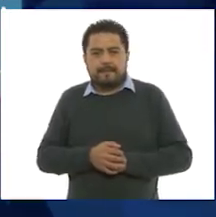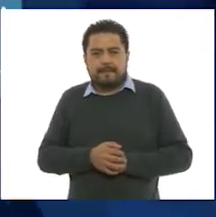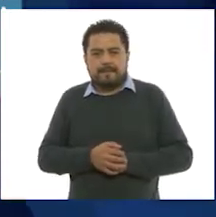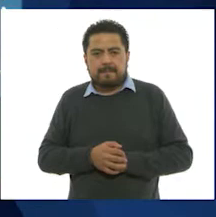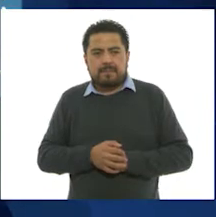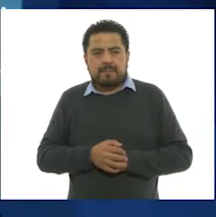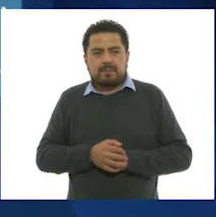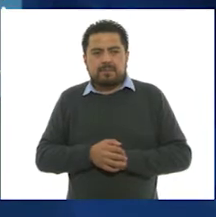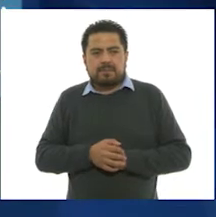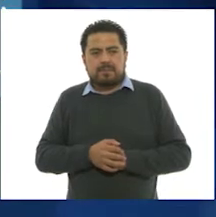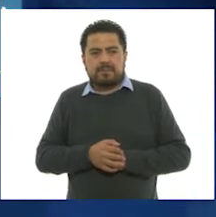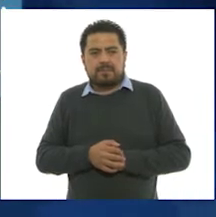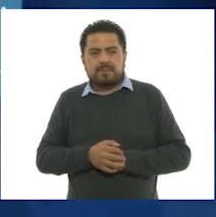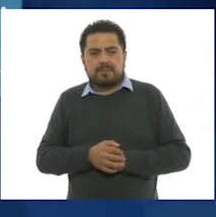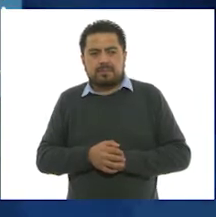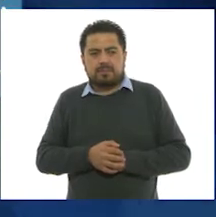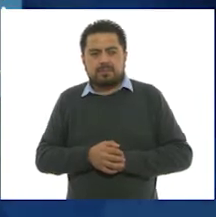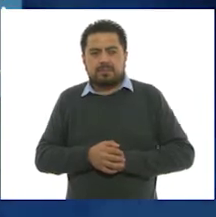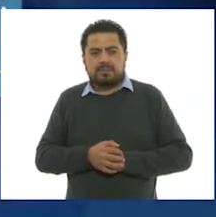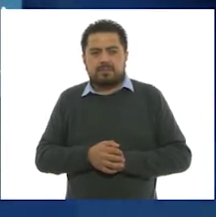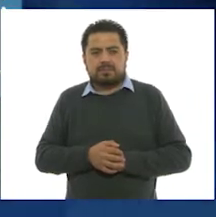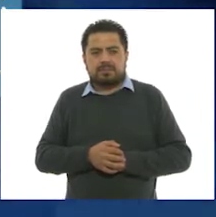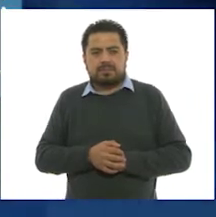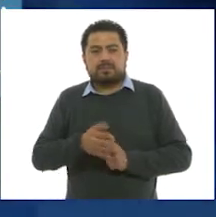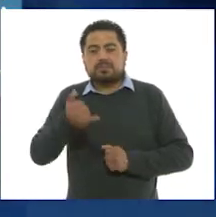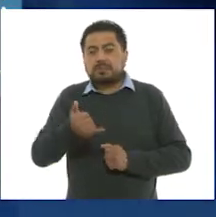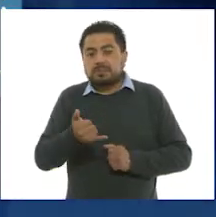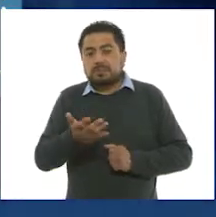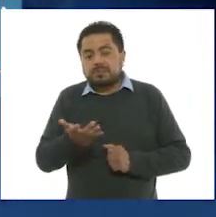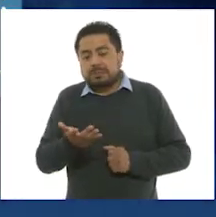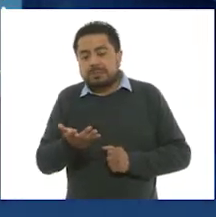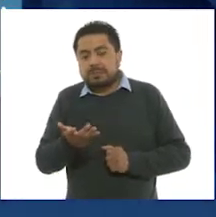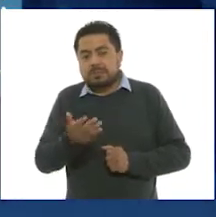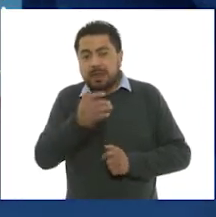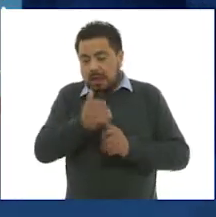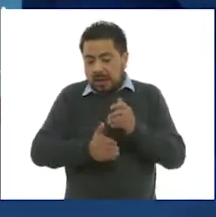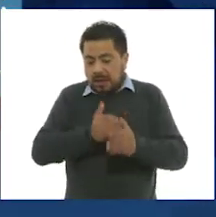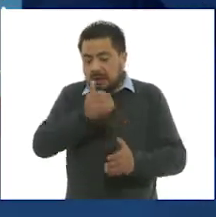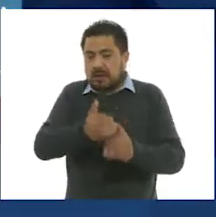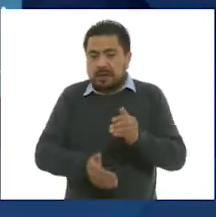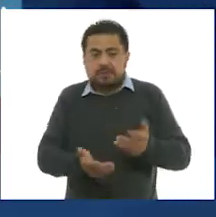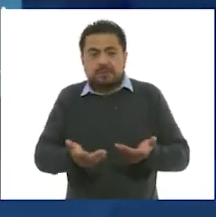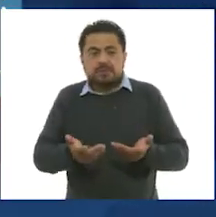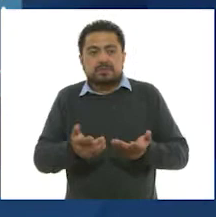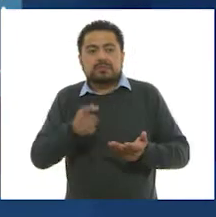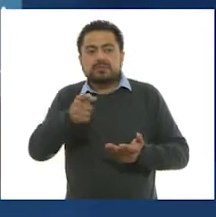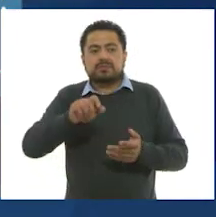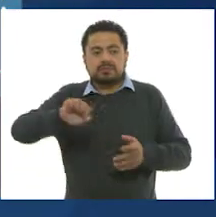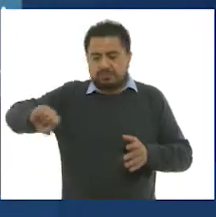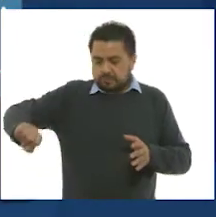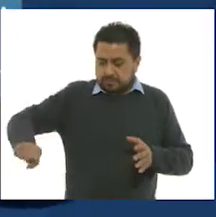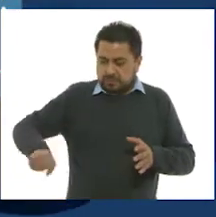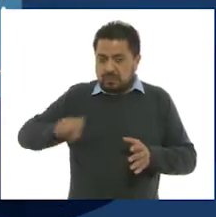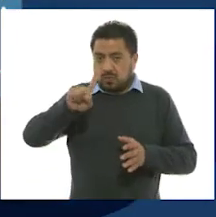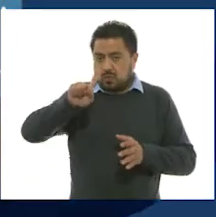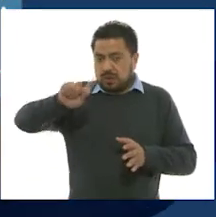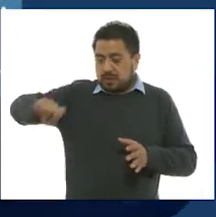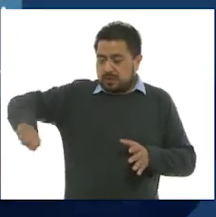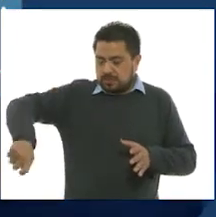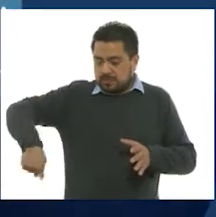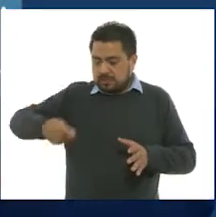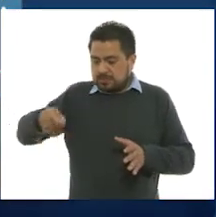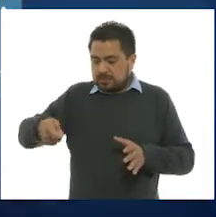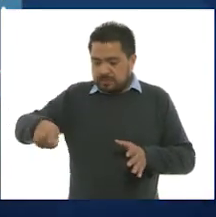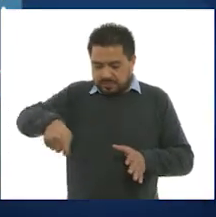clavos de olor y al final van a echar una cucharada de